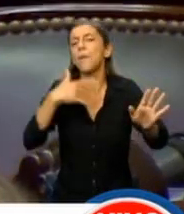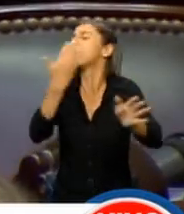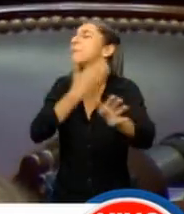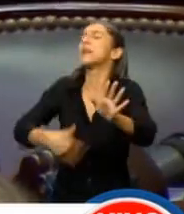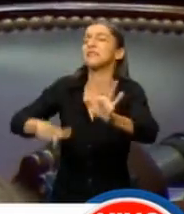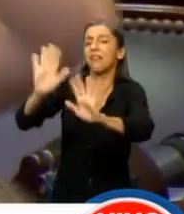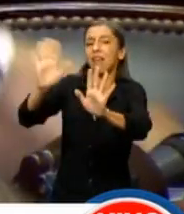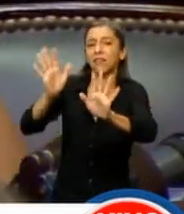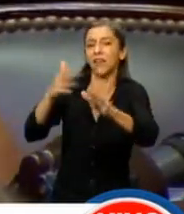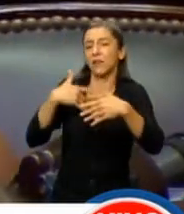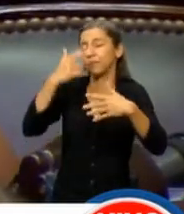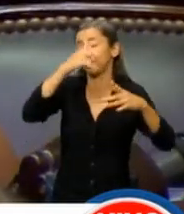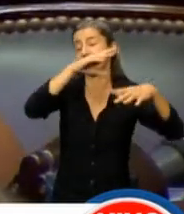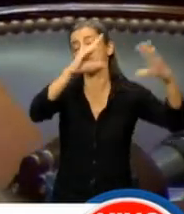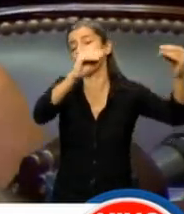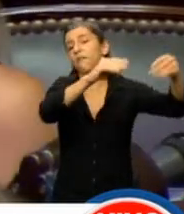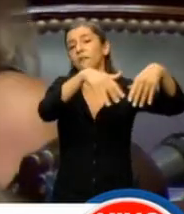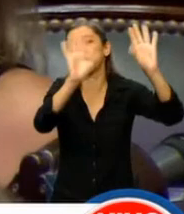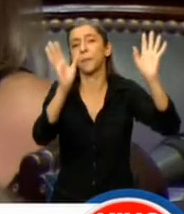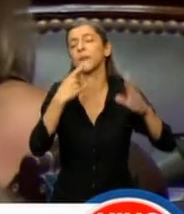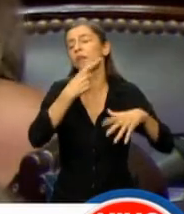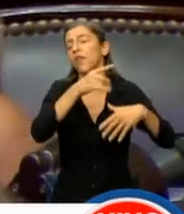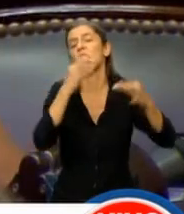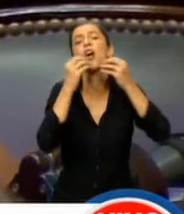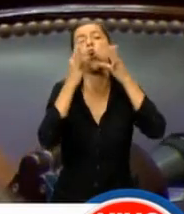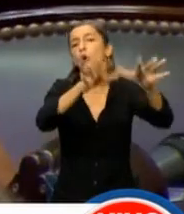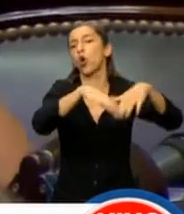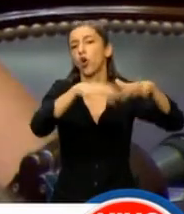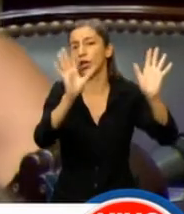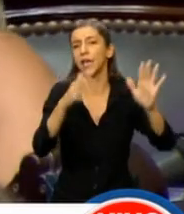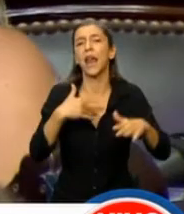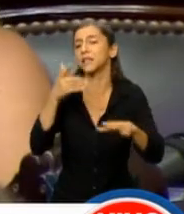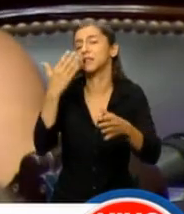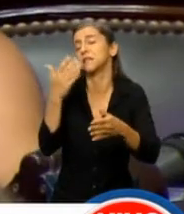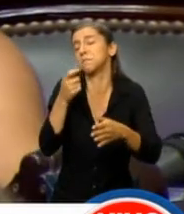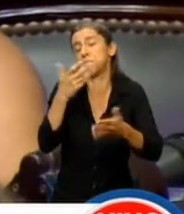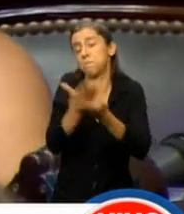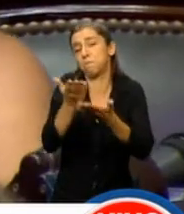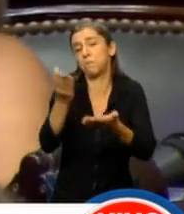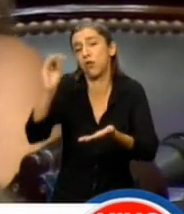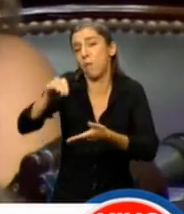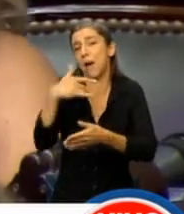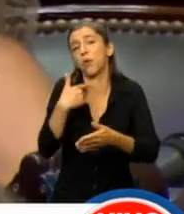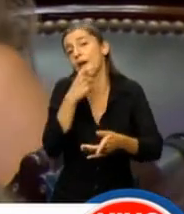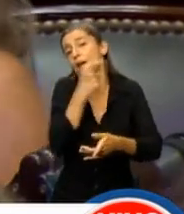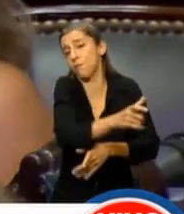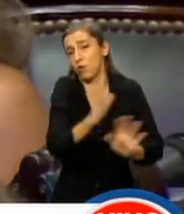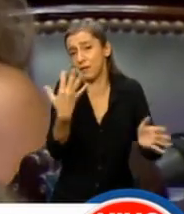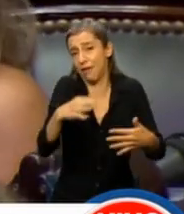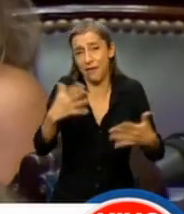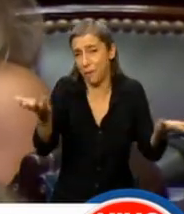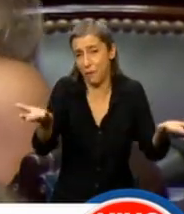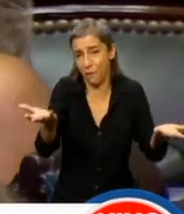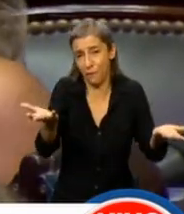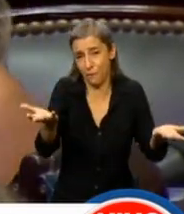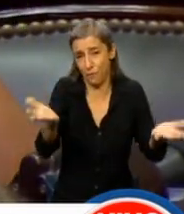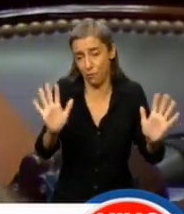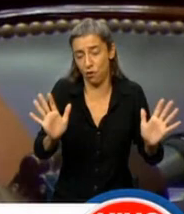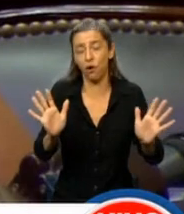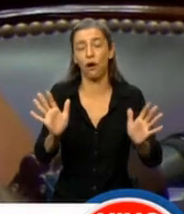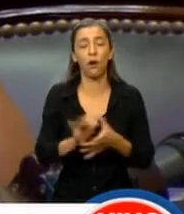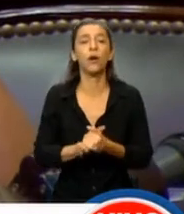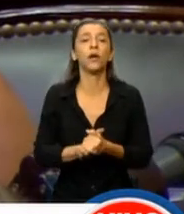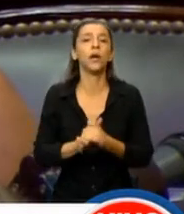señor presidente, que evite las acotaciones, le pido si no un minuto más y le voy a tener que contestar al diputado. Mire, todos